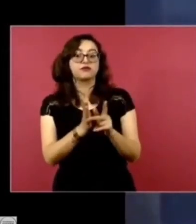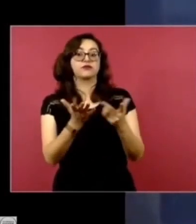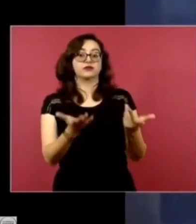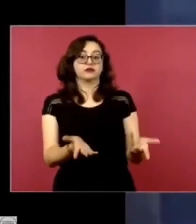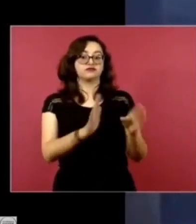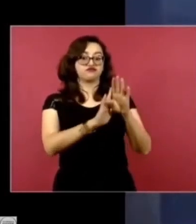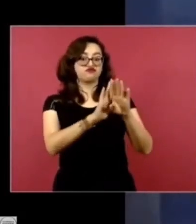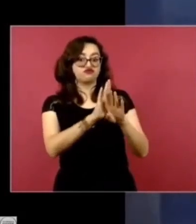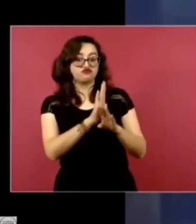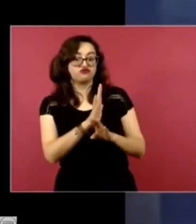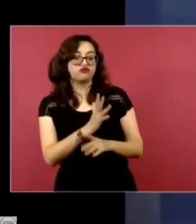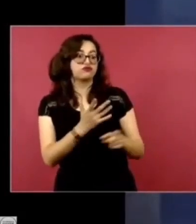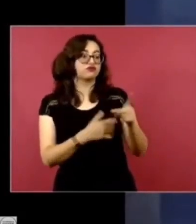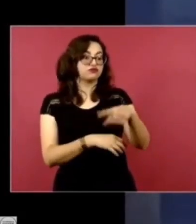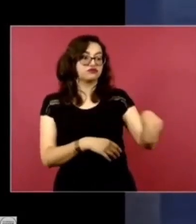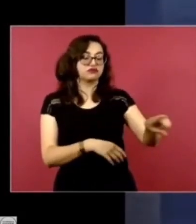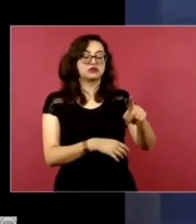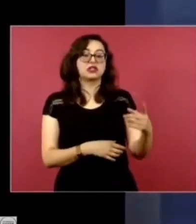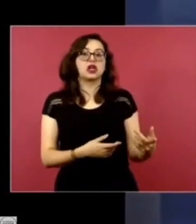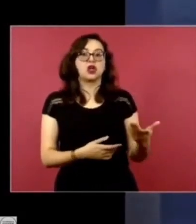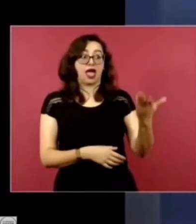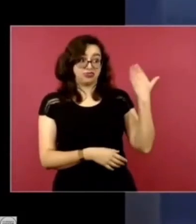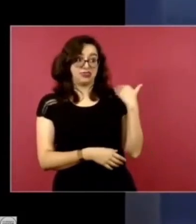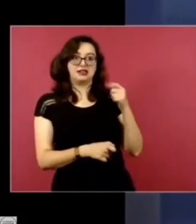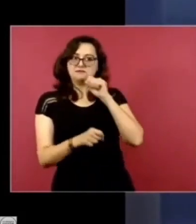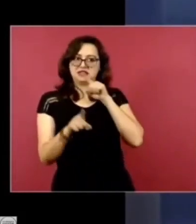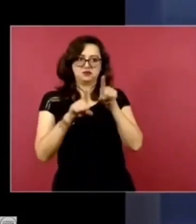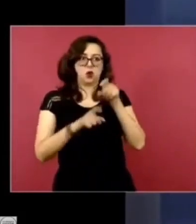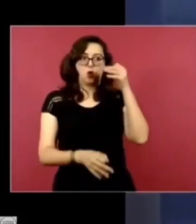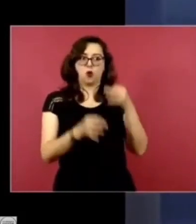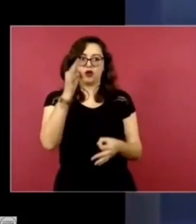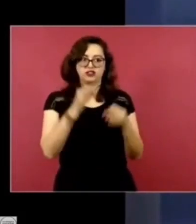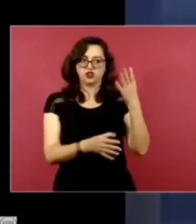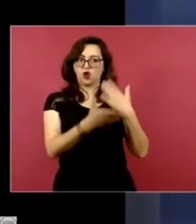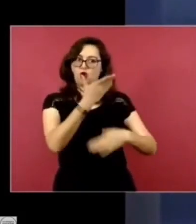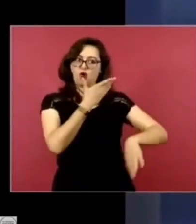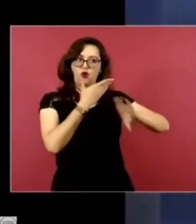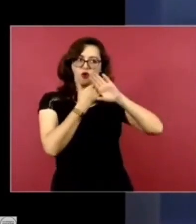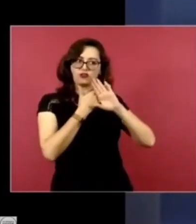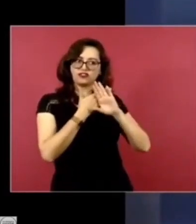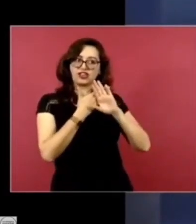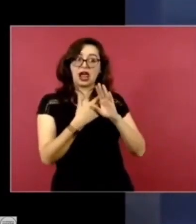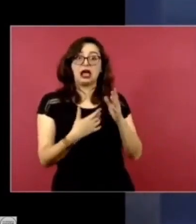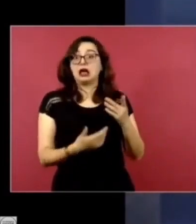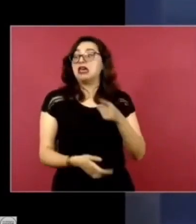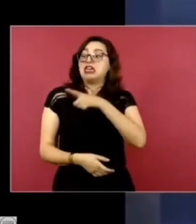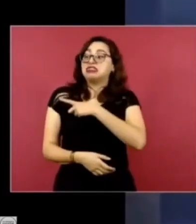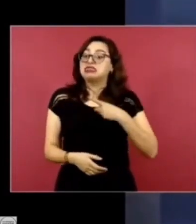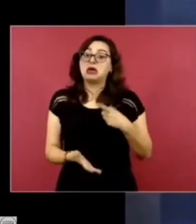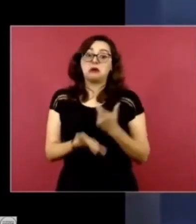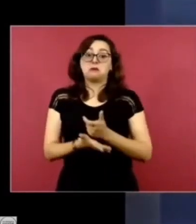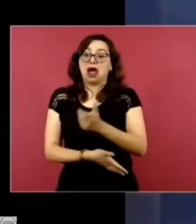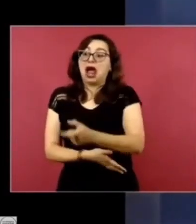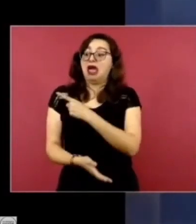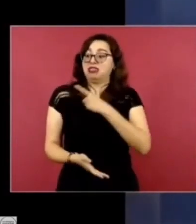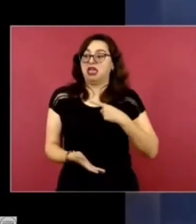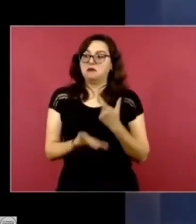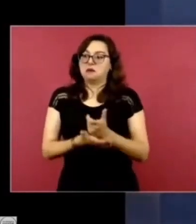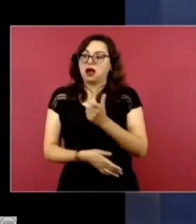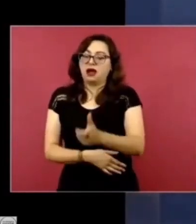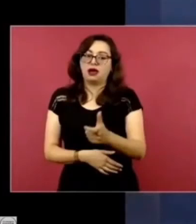pagara lo de Paraje San Juan, los 1.800 millones de pesos. Y ahora se demostró que era un fraude. Ahora, en el caso de los videos, qué bueno que lo